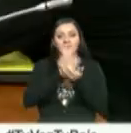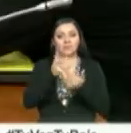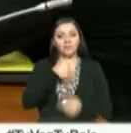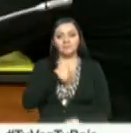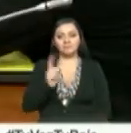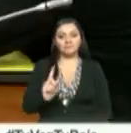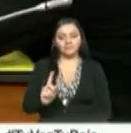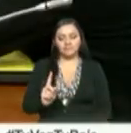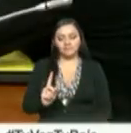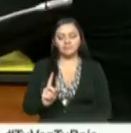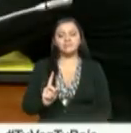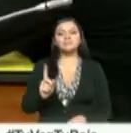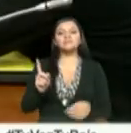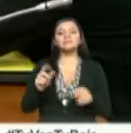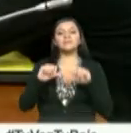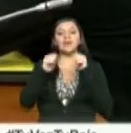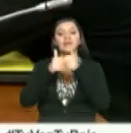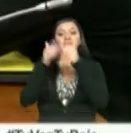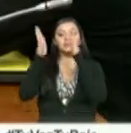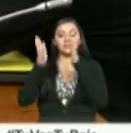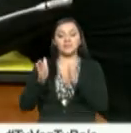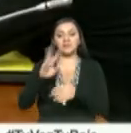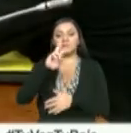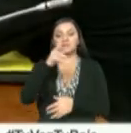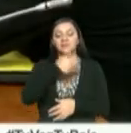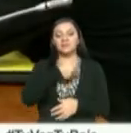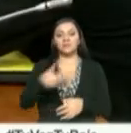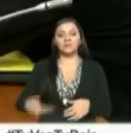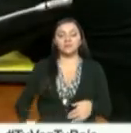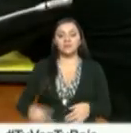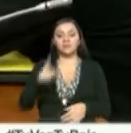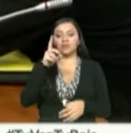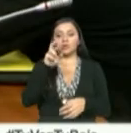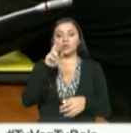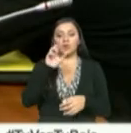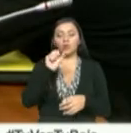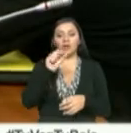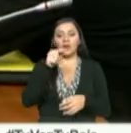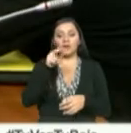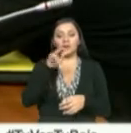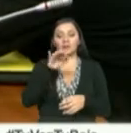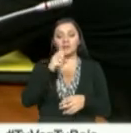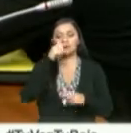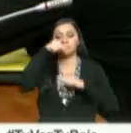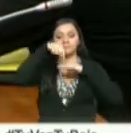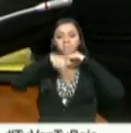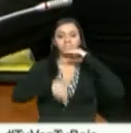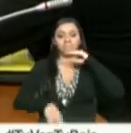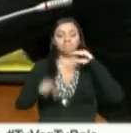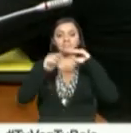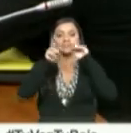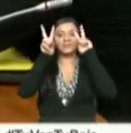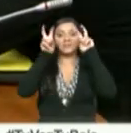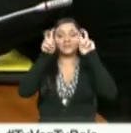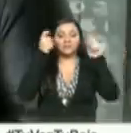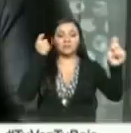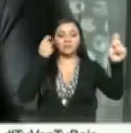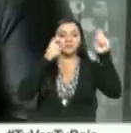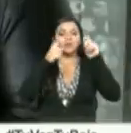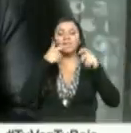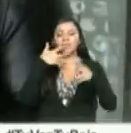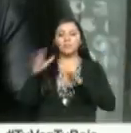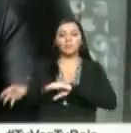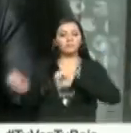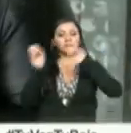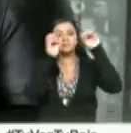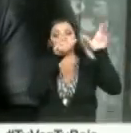República. Mientras que la asambleísta y vicepresidenta de la Comisión, Dora Aguirre, profundizó en las causales determinadas para la deportación de un migrante. ¿No? En